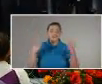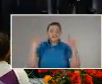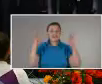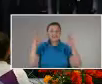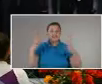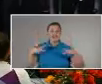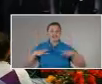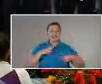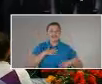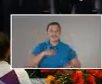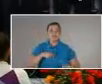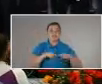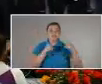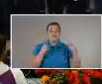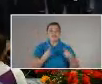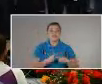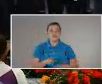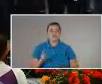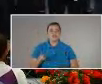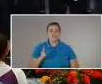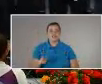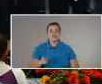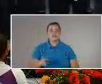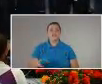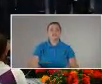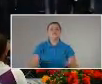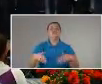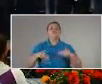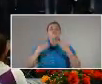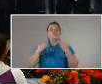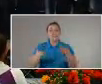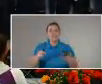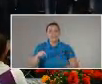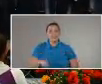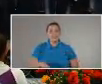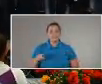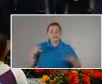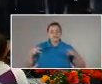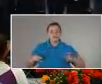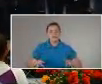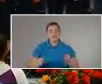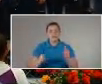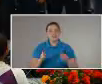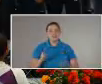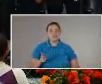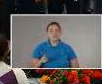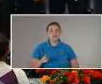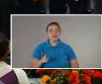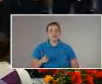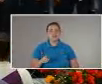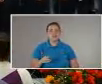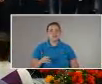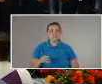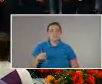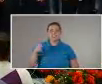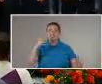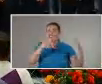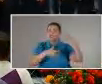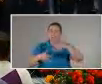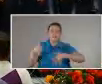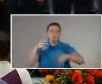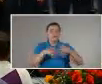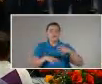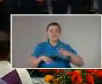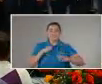en mi corazón siempre que nos conceden este privilegio, pero a la vez pues siempre es una mezcla de emociones, hermano. Así